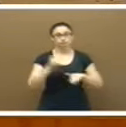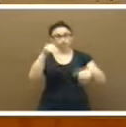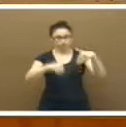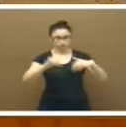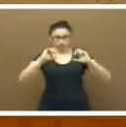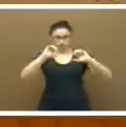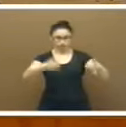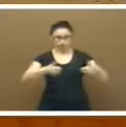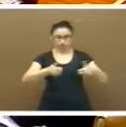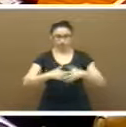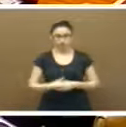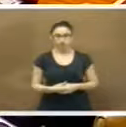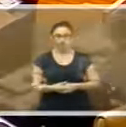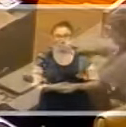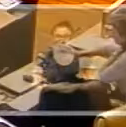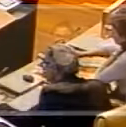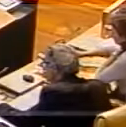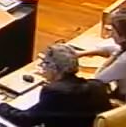votación.